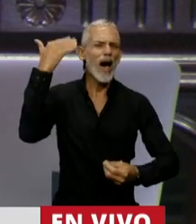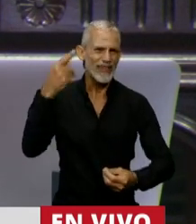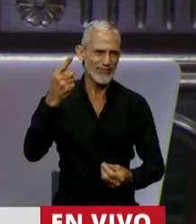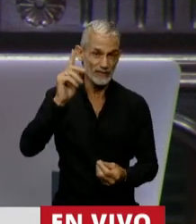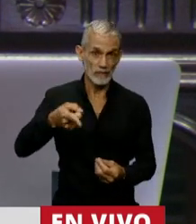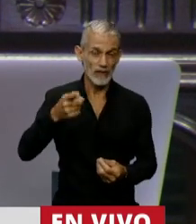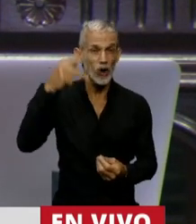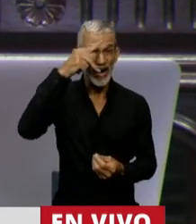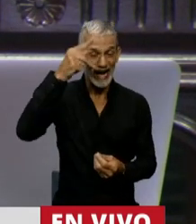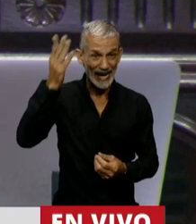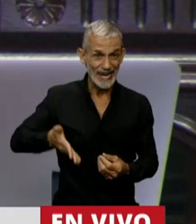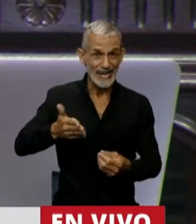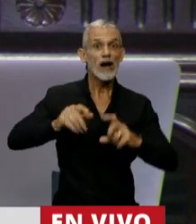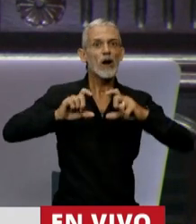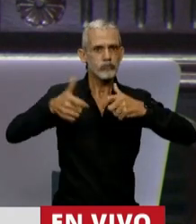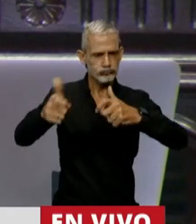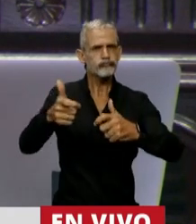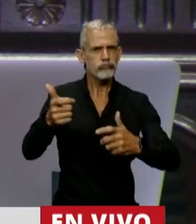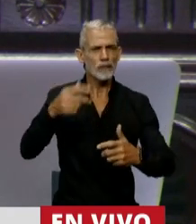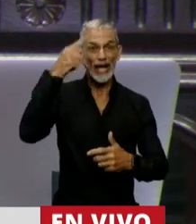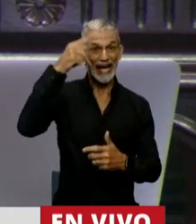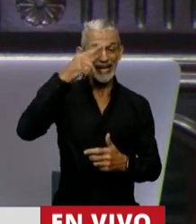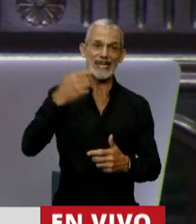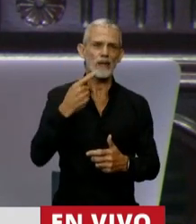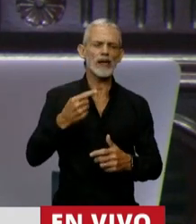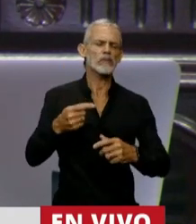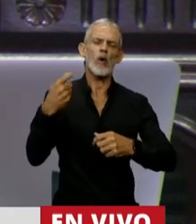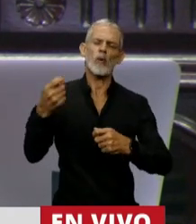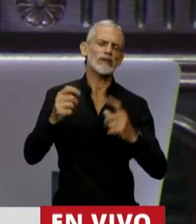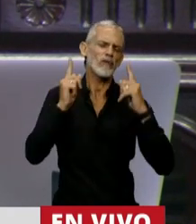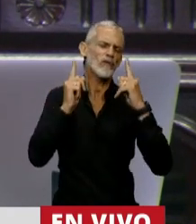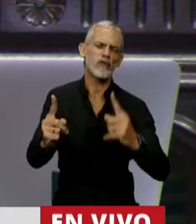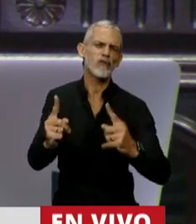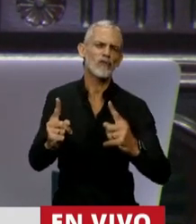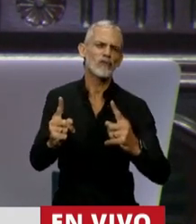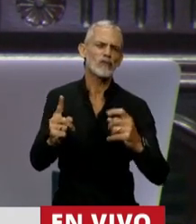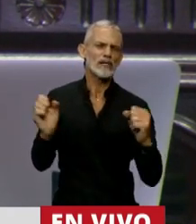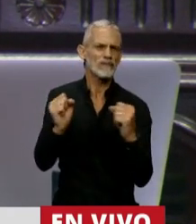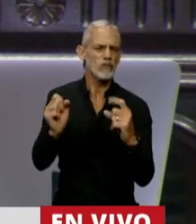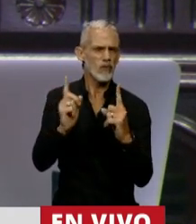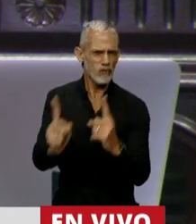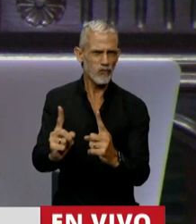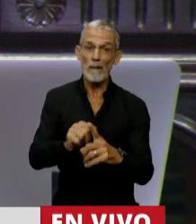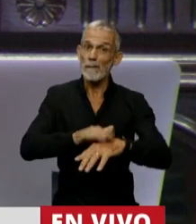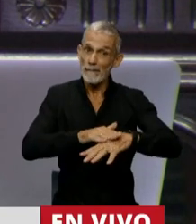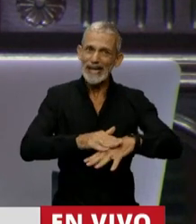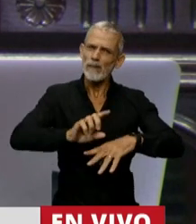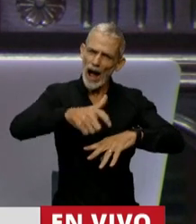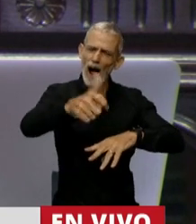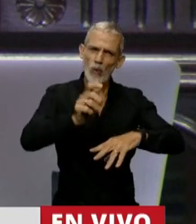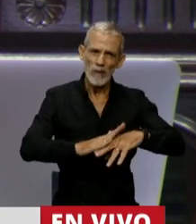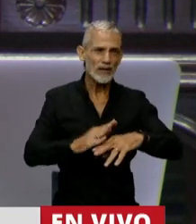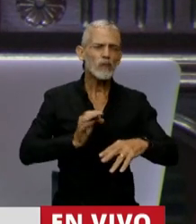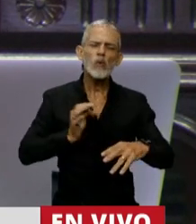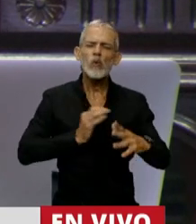momento a Néstor Kirchner la movilidad, porque Kirchner venía de congelar las jubilaciones con excepción de la mínima,